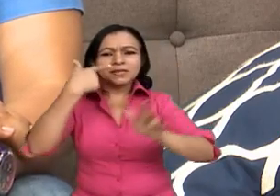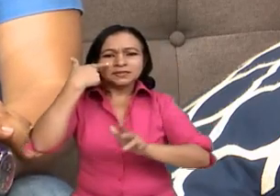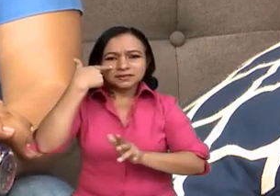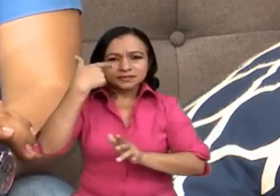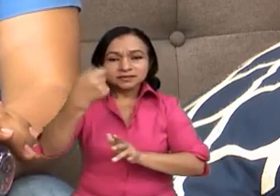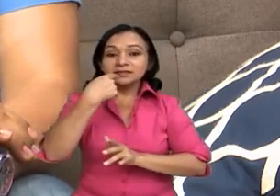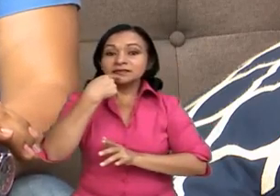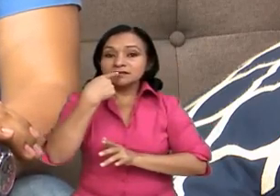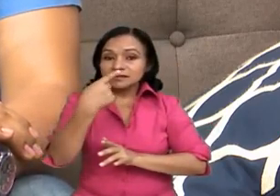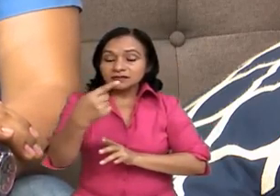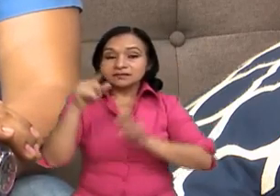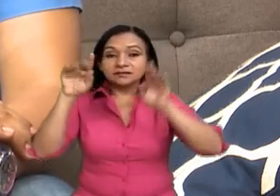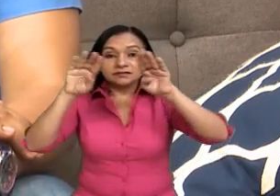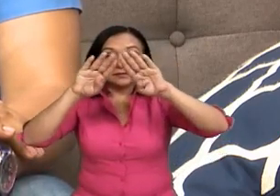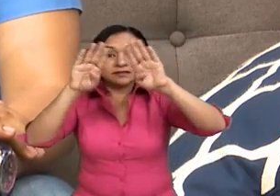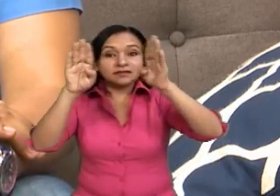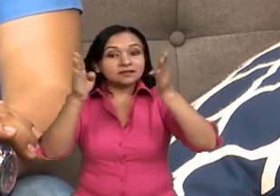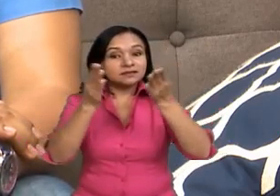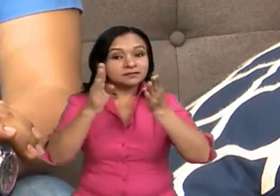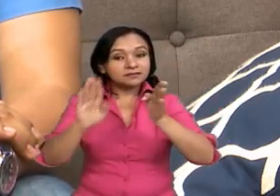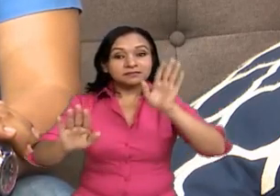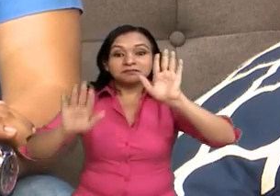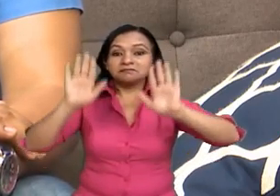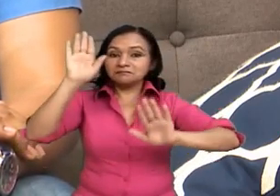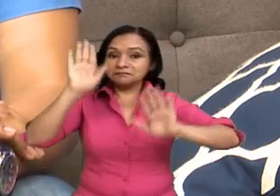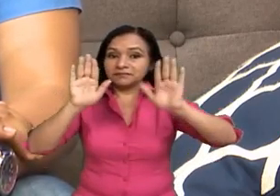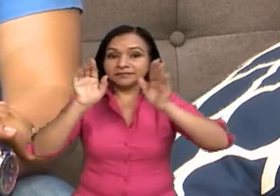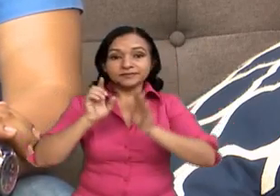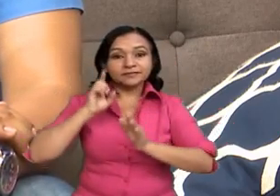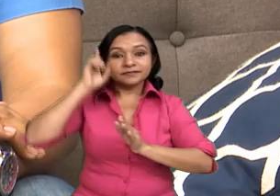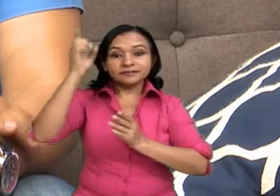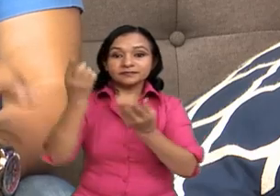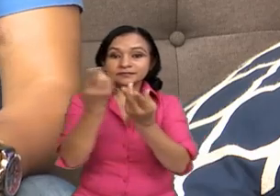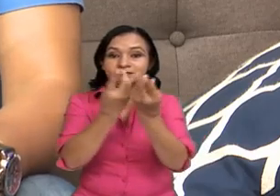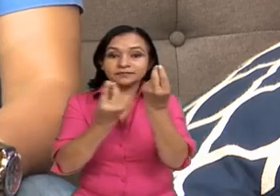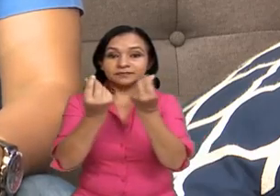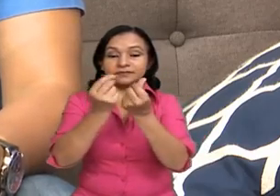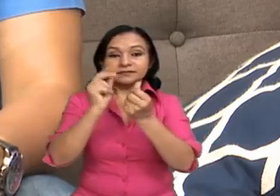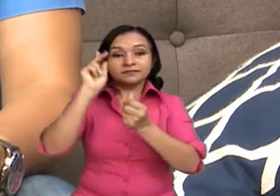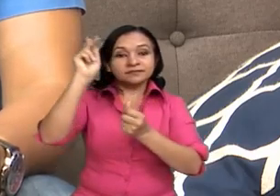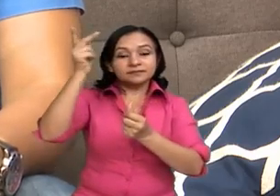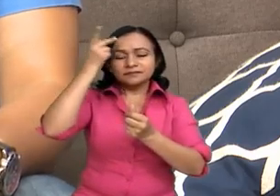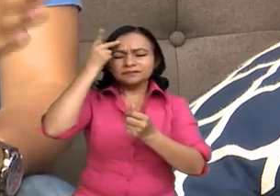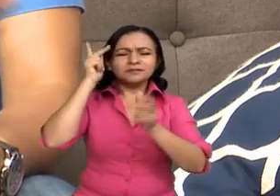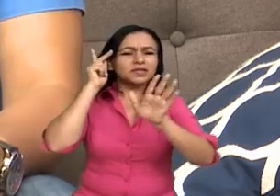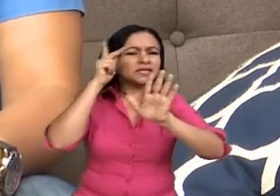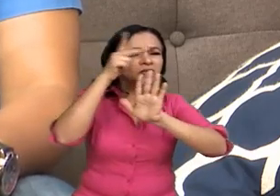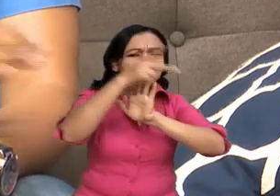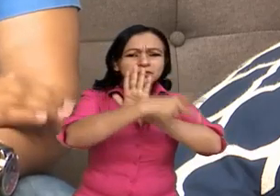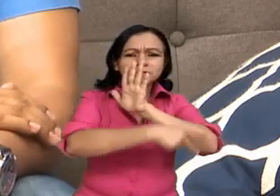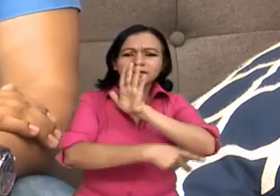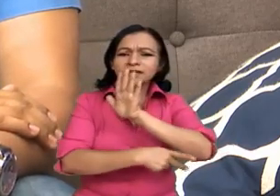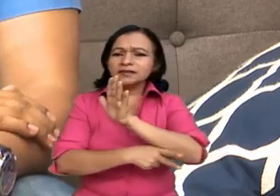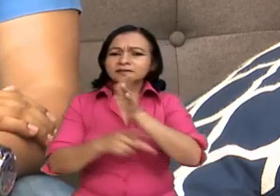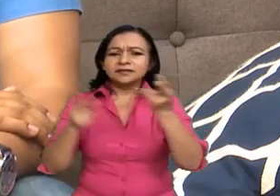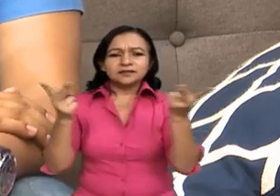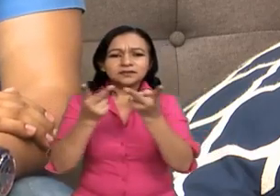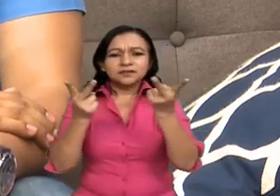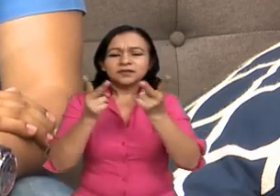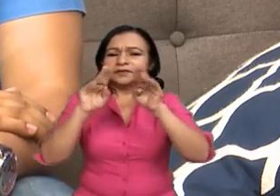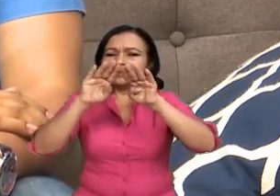la mujer dentro de su participación para el desarrollo social, económico y político del mundo y de las sociedades en las que